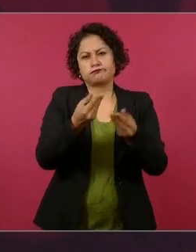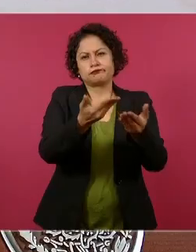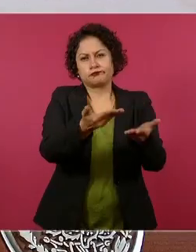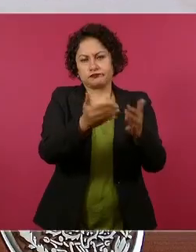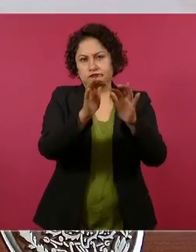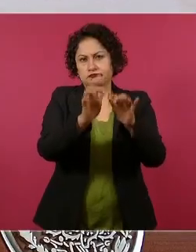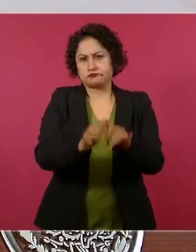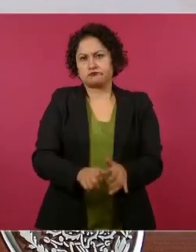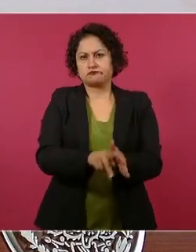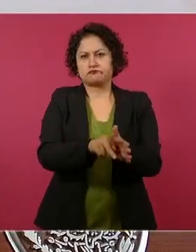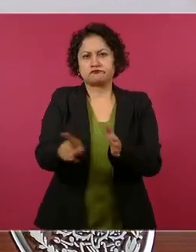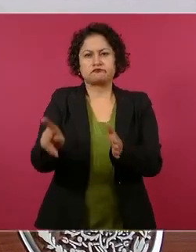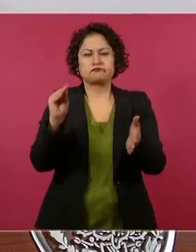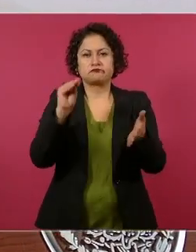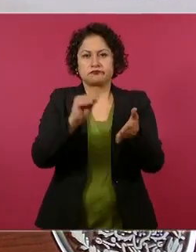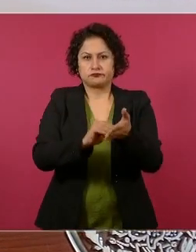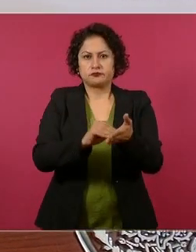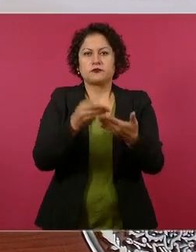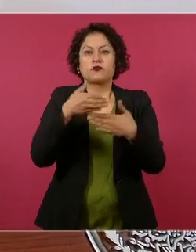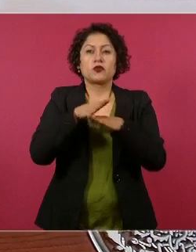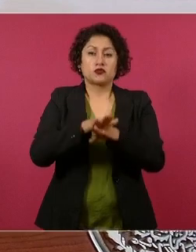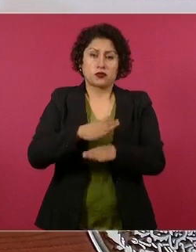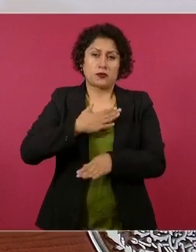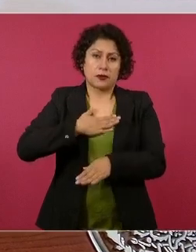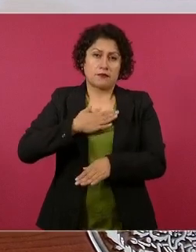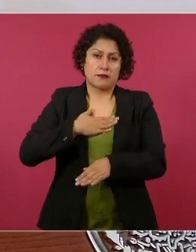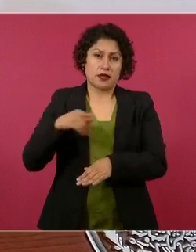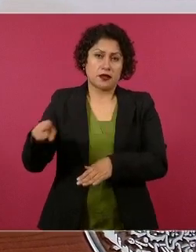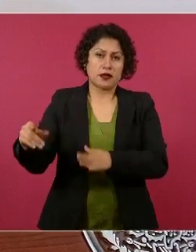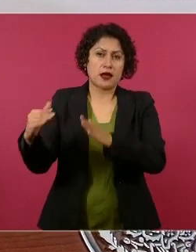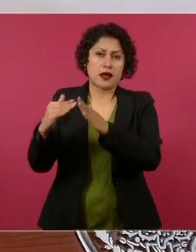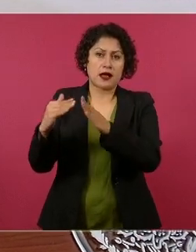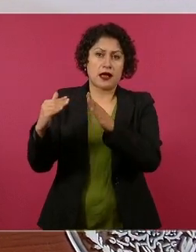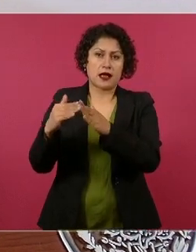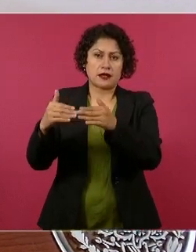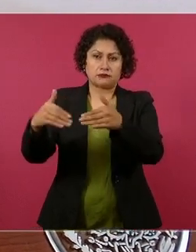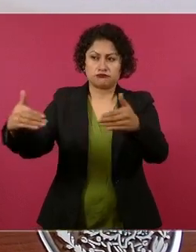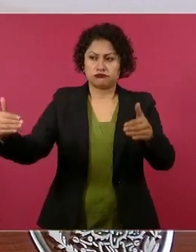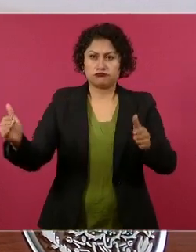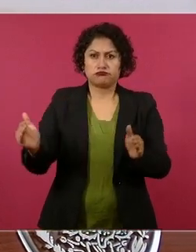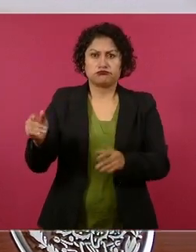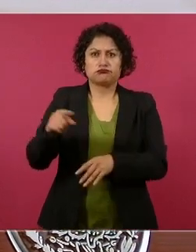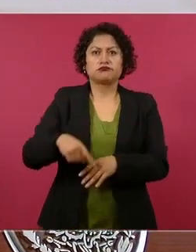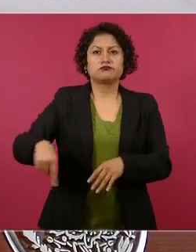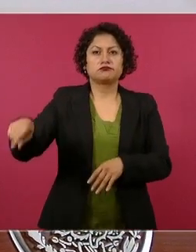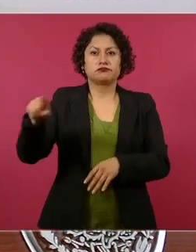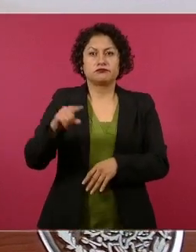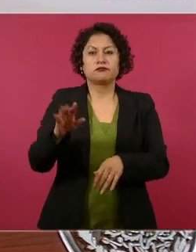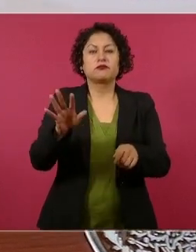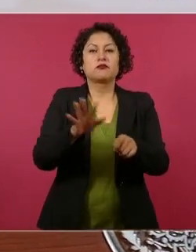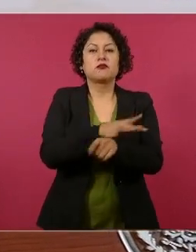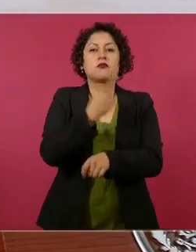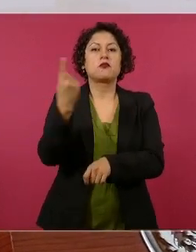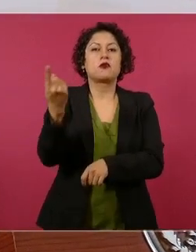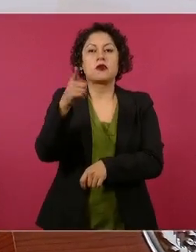hace mucho tiempo, sobre la quinta, por los árboles, por los pájaros que